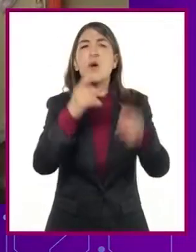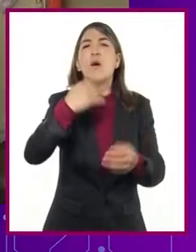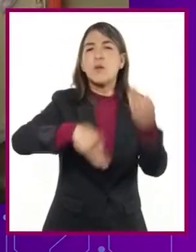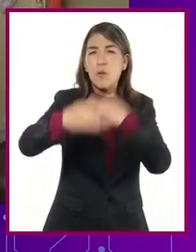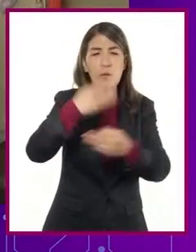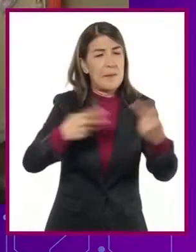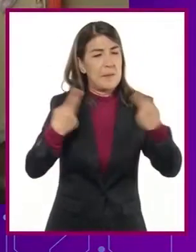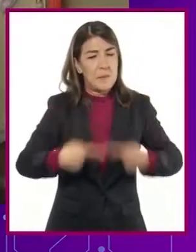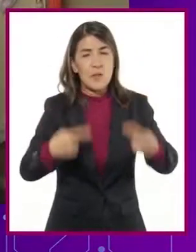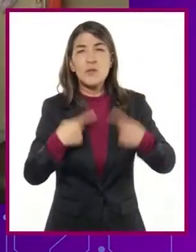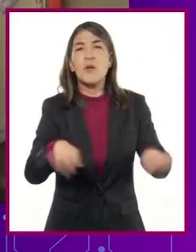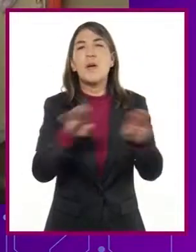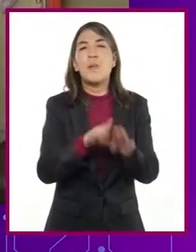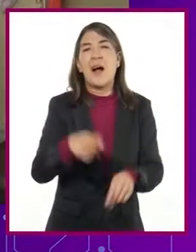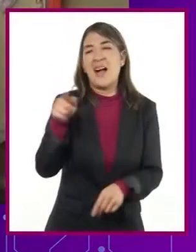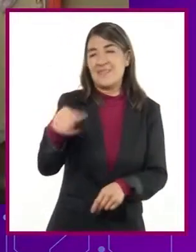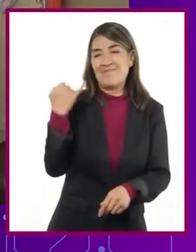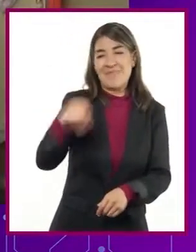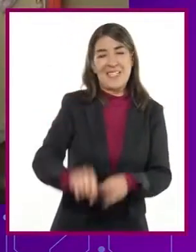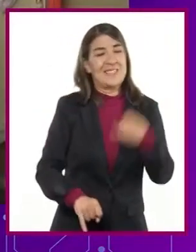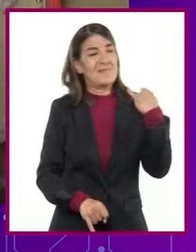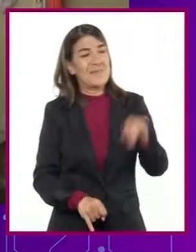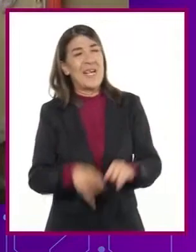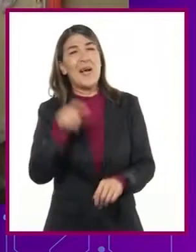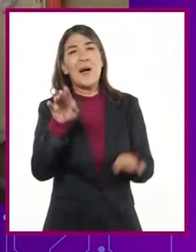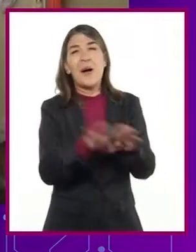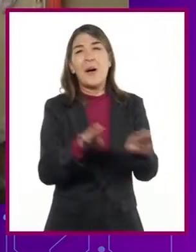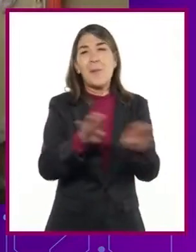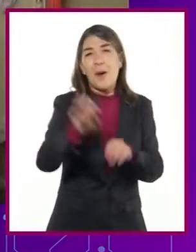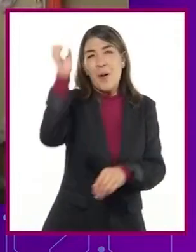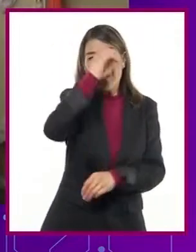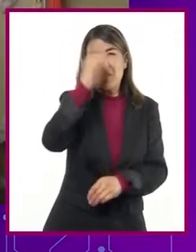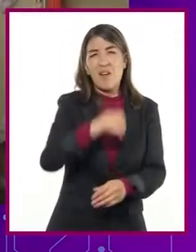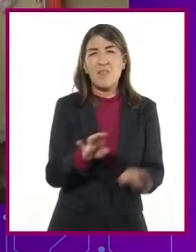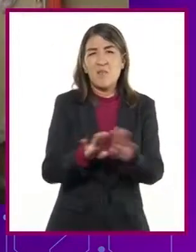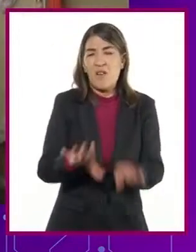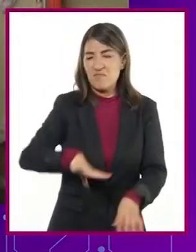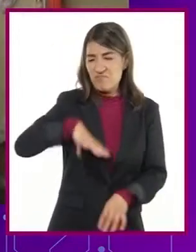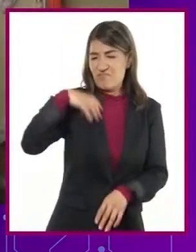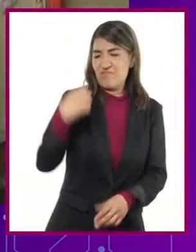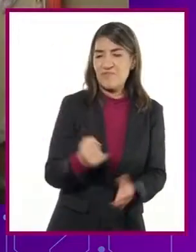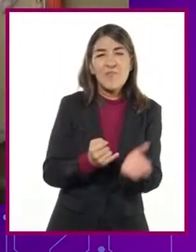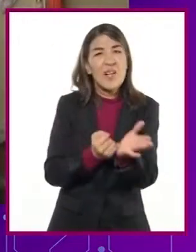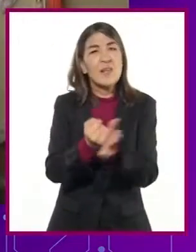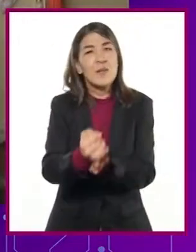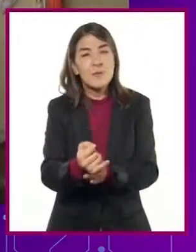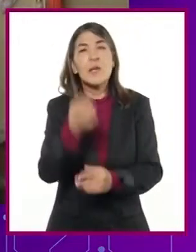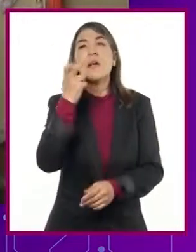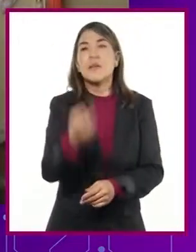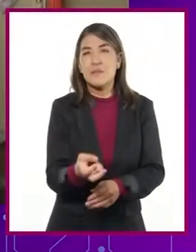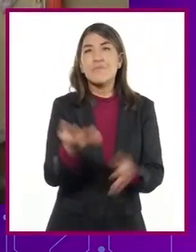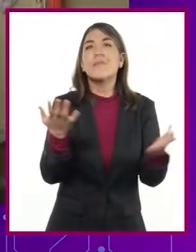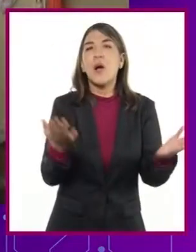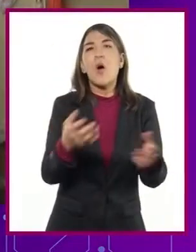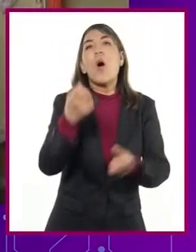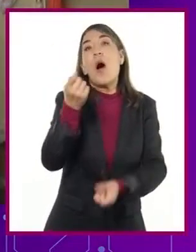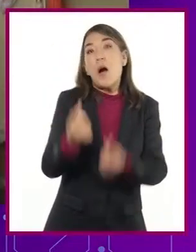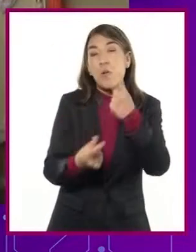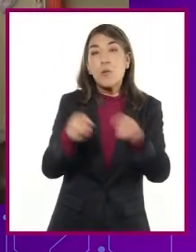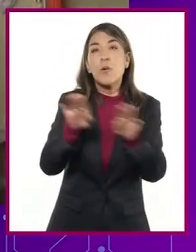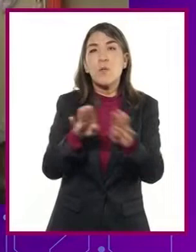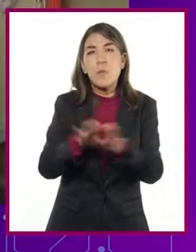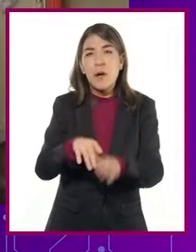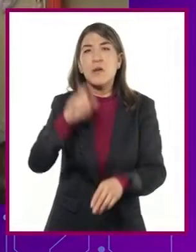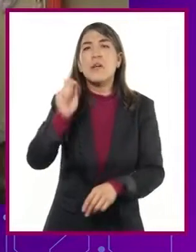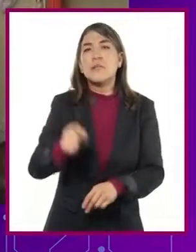veces emitir juicios, dar opiniones o incluso tomar decisiones con base en el principio de imparcialidad. El